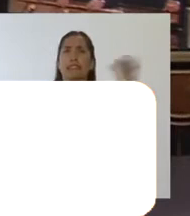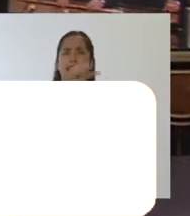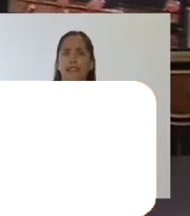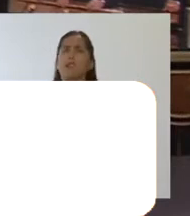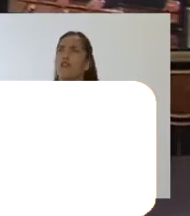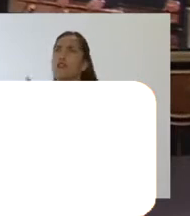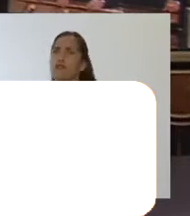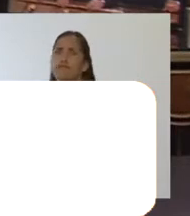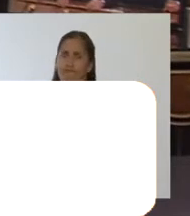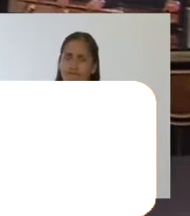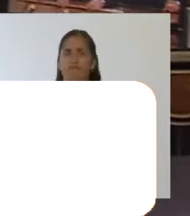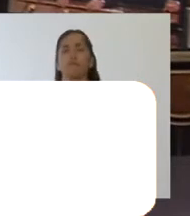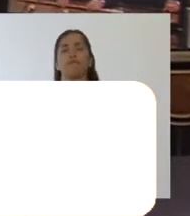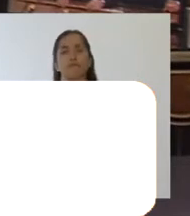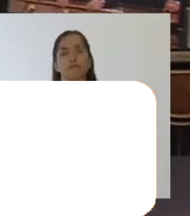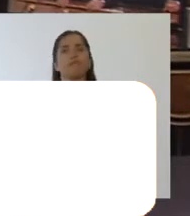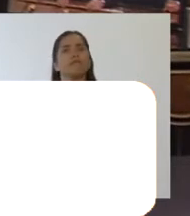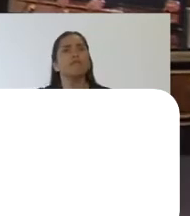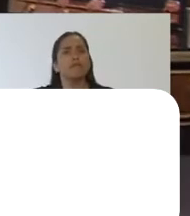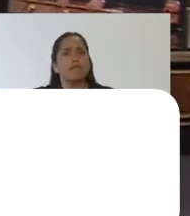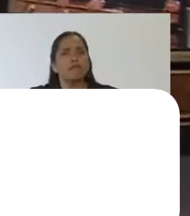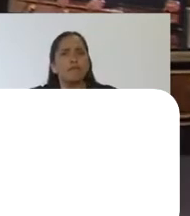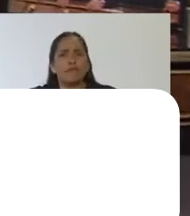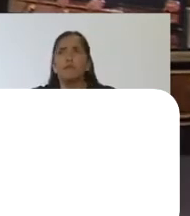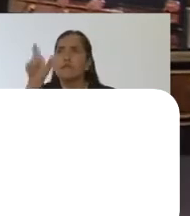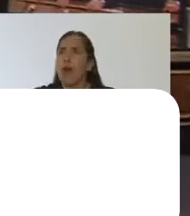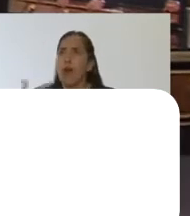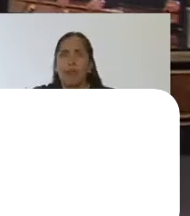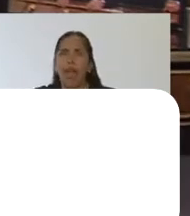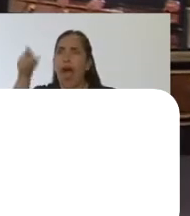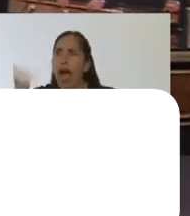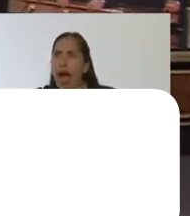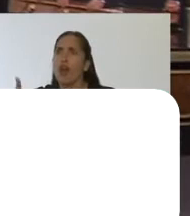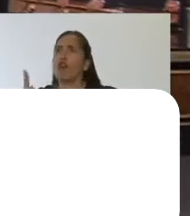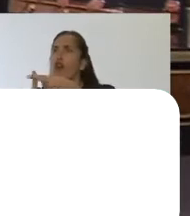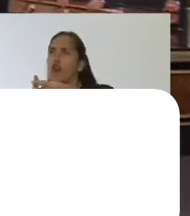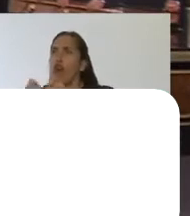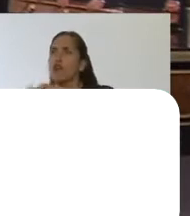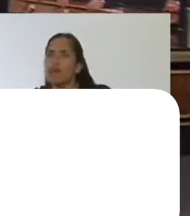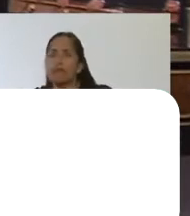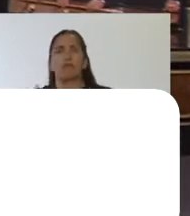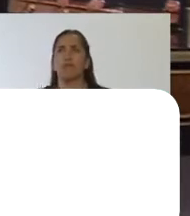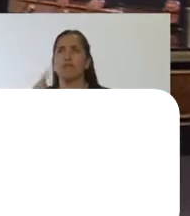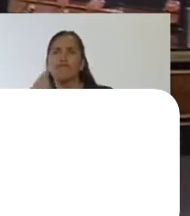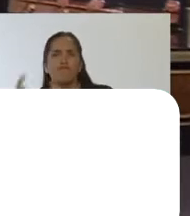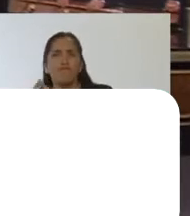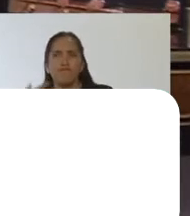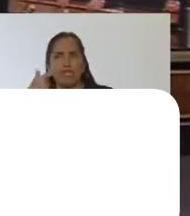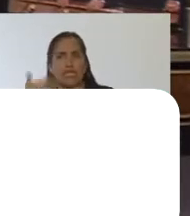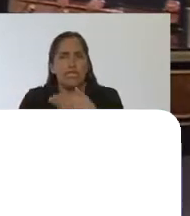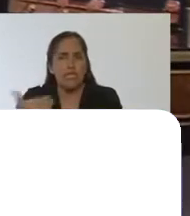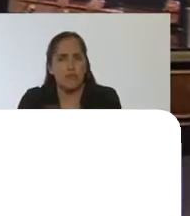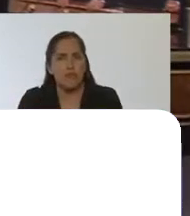Trabajamos en la detección y seguimiento oportuno de casos potenciales y sus contactos. Realizamos una